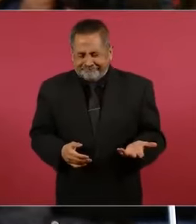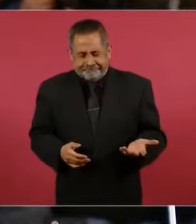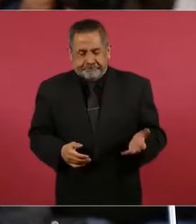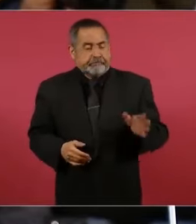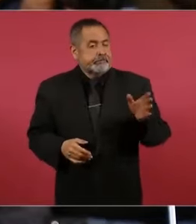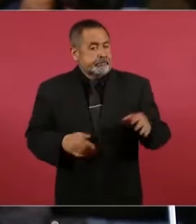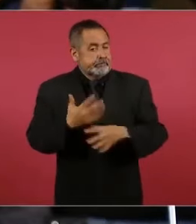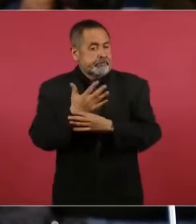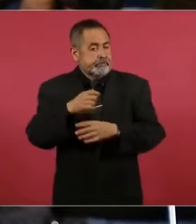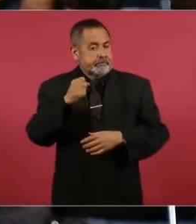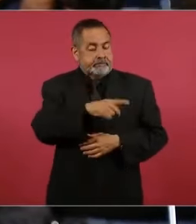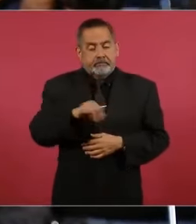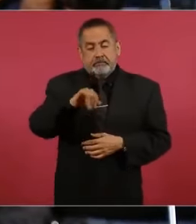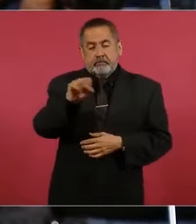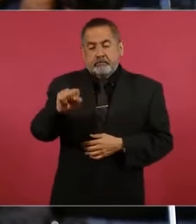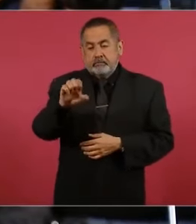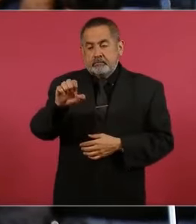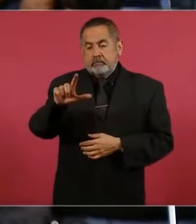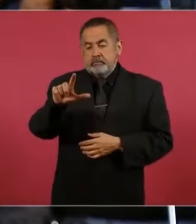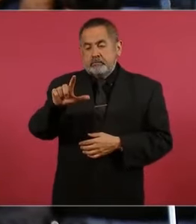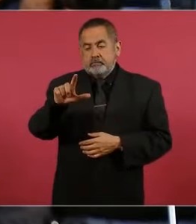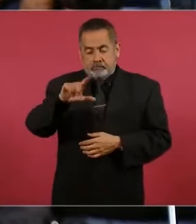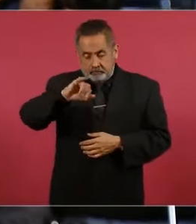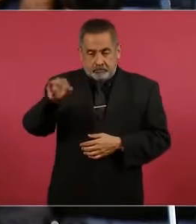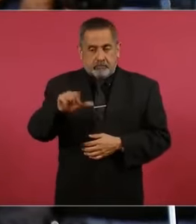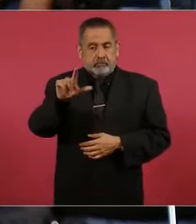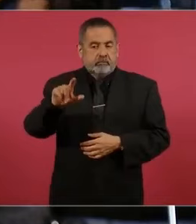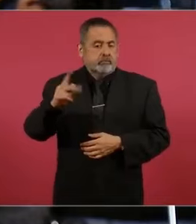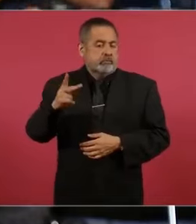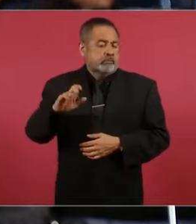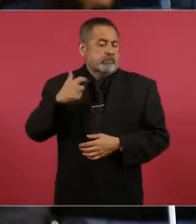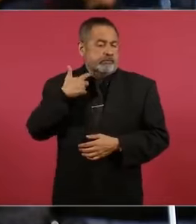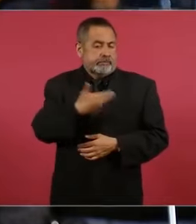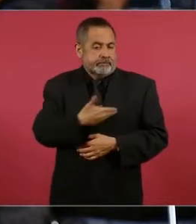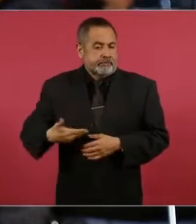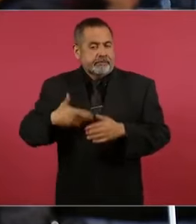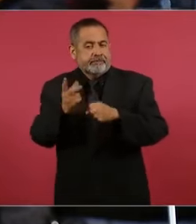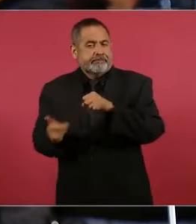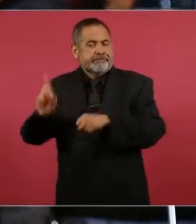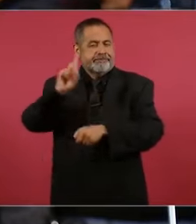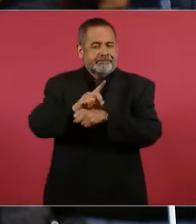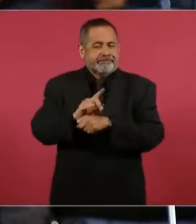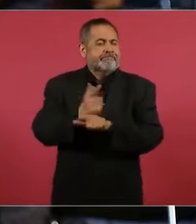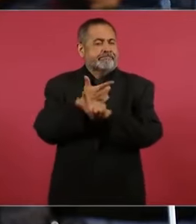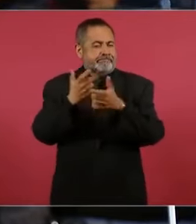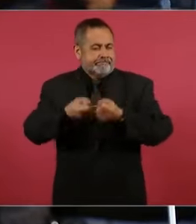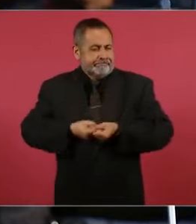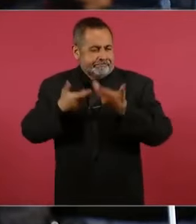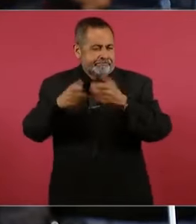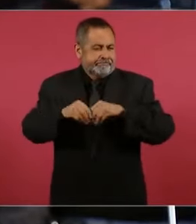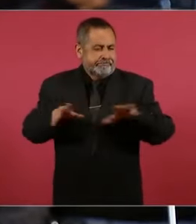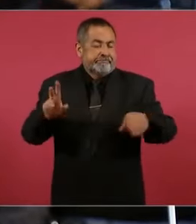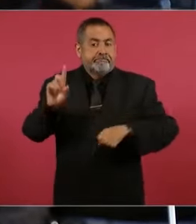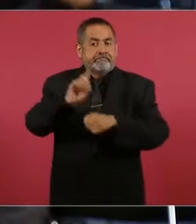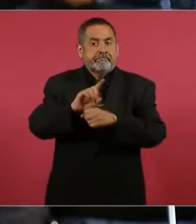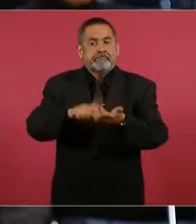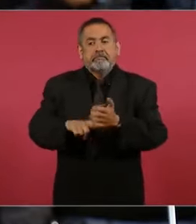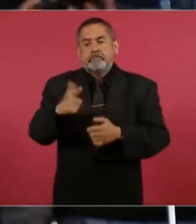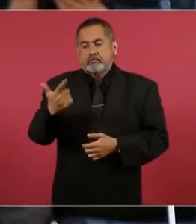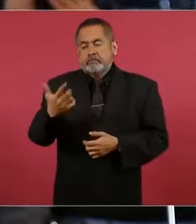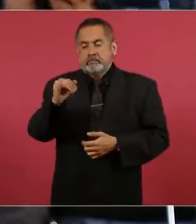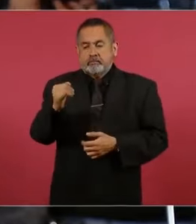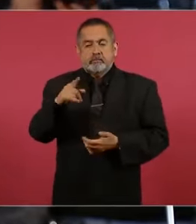las palabras de José López Portillo durante la celebración del Día de la Libertad de Prensa, el 7